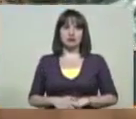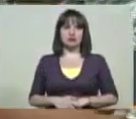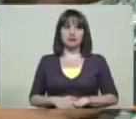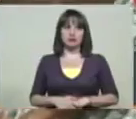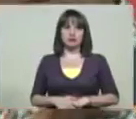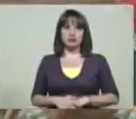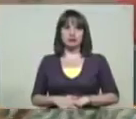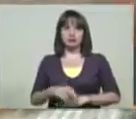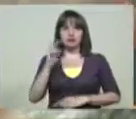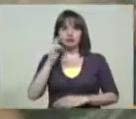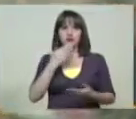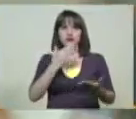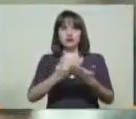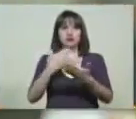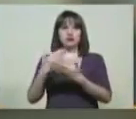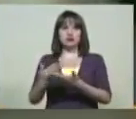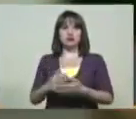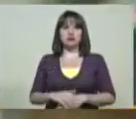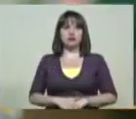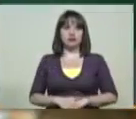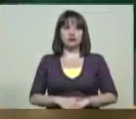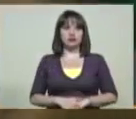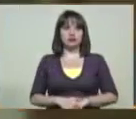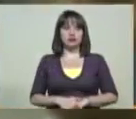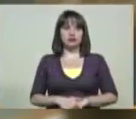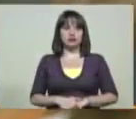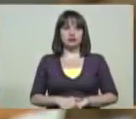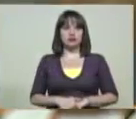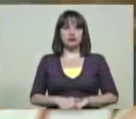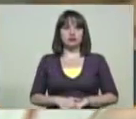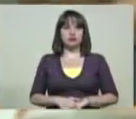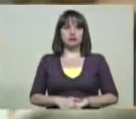gracias por todo le doy las gracias a mi corazón